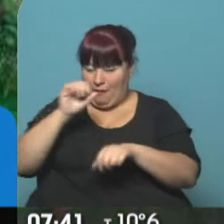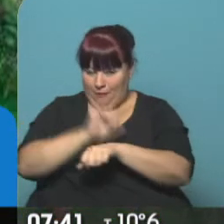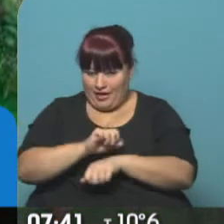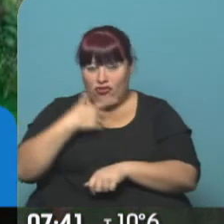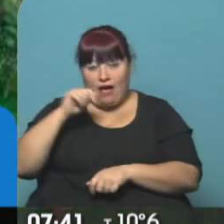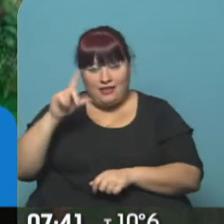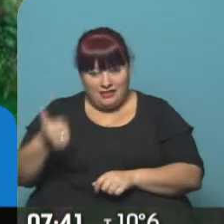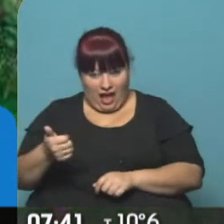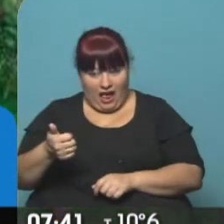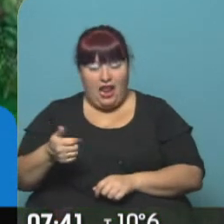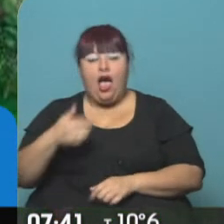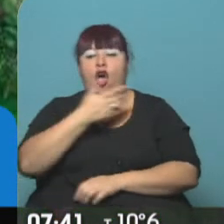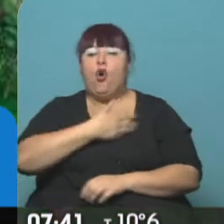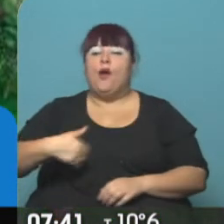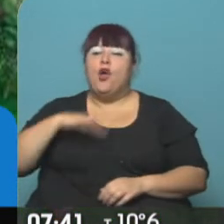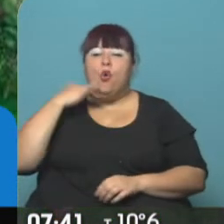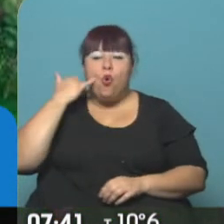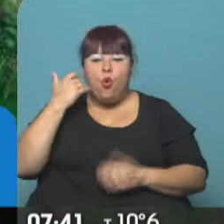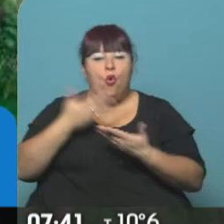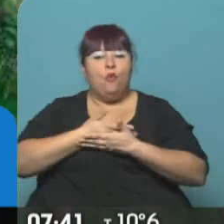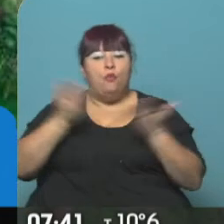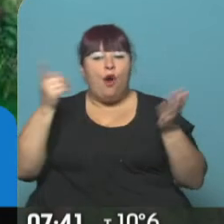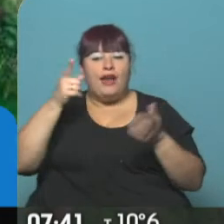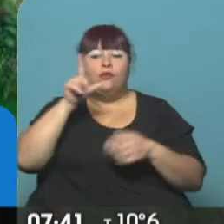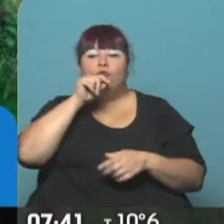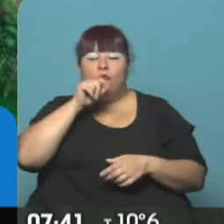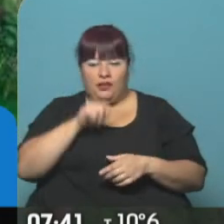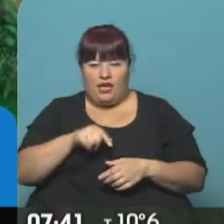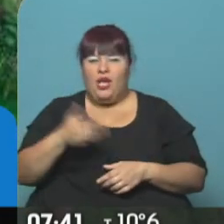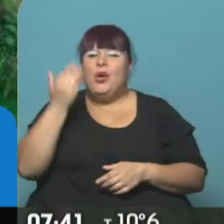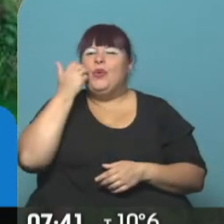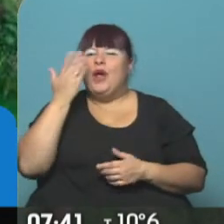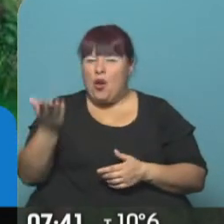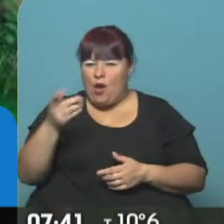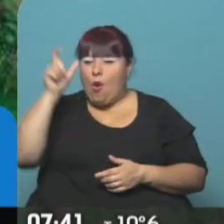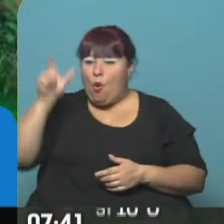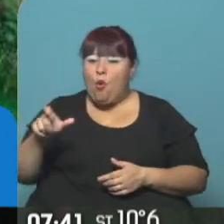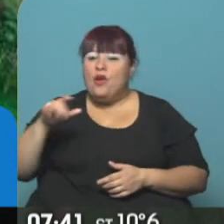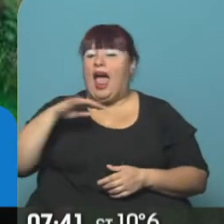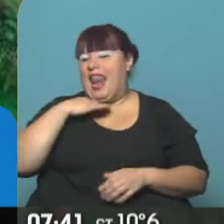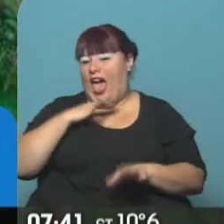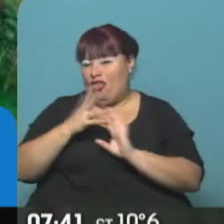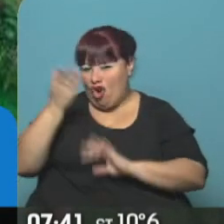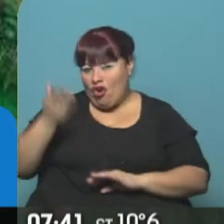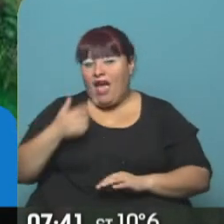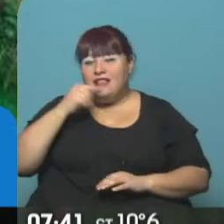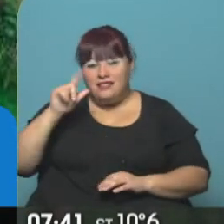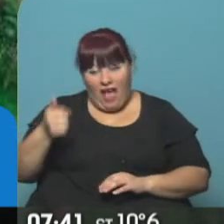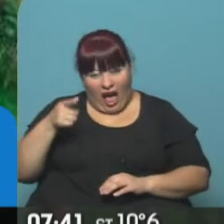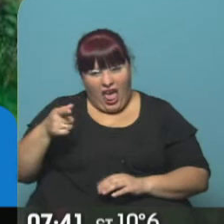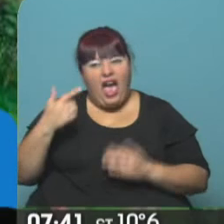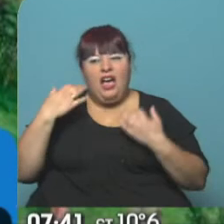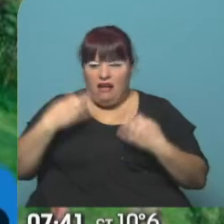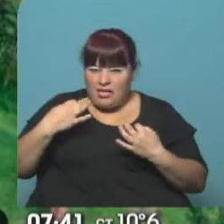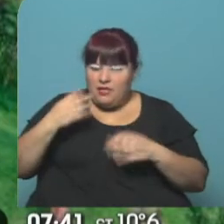Milagro Sala, el gobernador jujeño publicó en un tuit: es vergonzoso que una delincuente como Milagro Sala